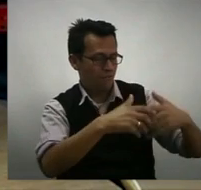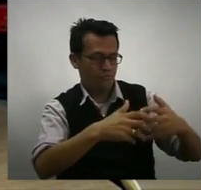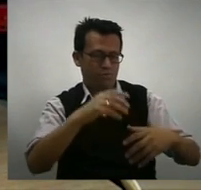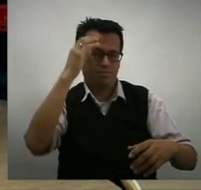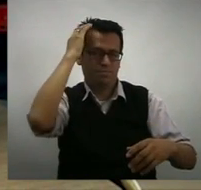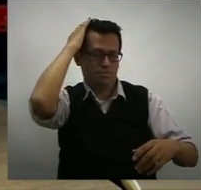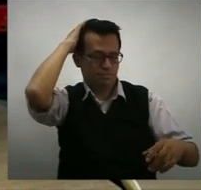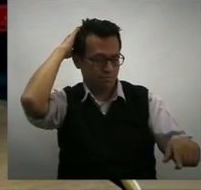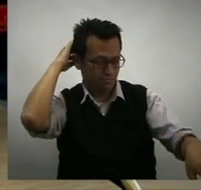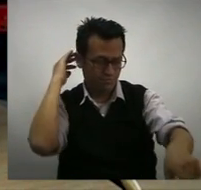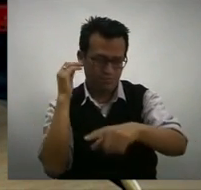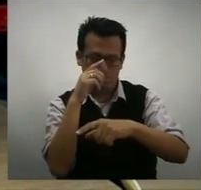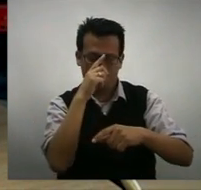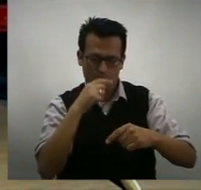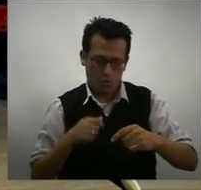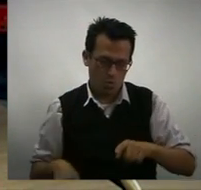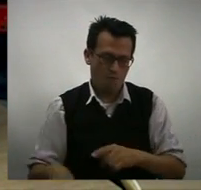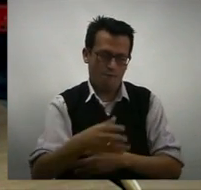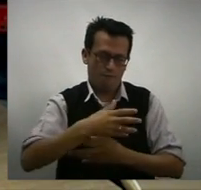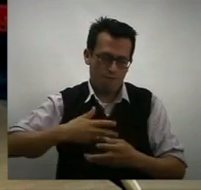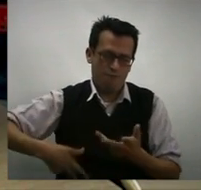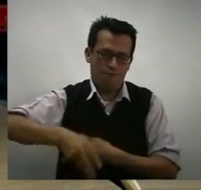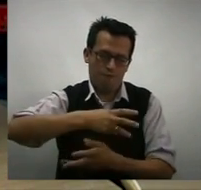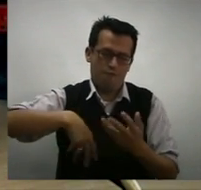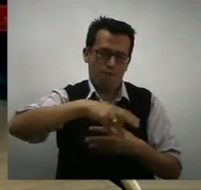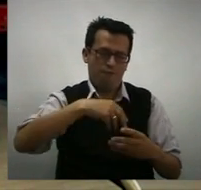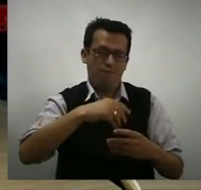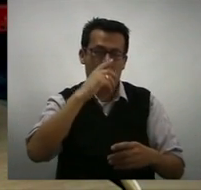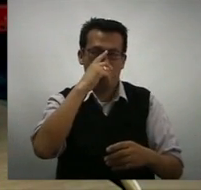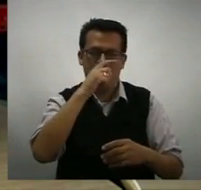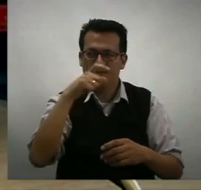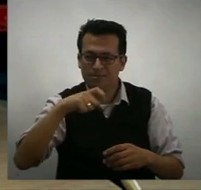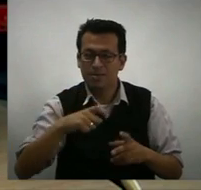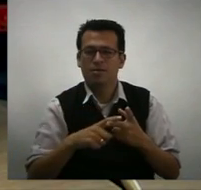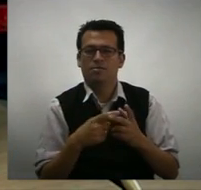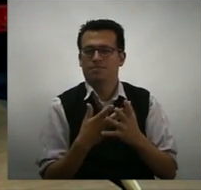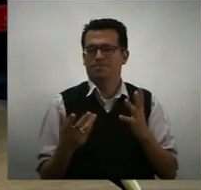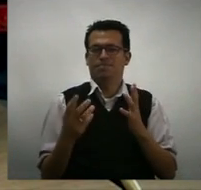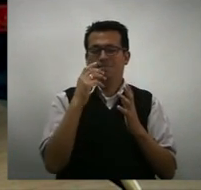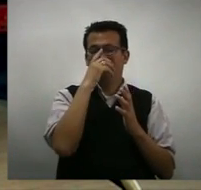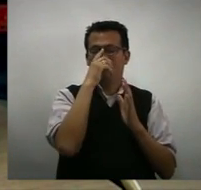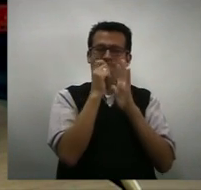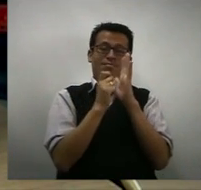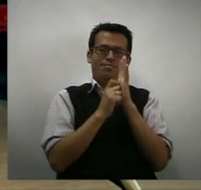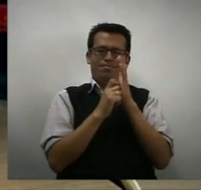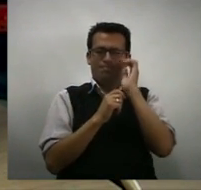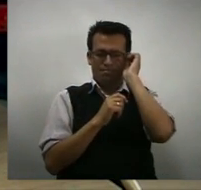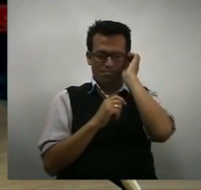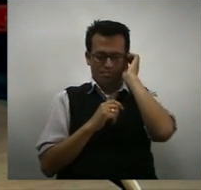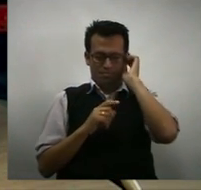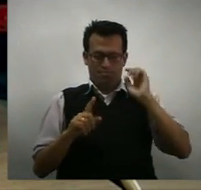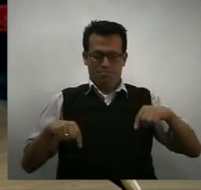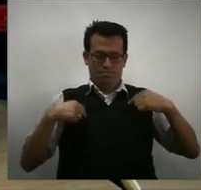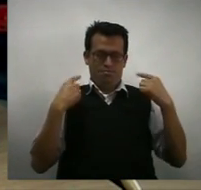unidades funcionales estaría determinada por el flujo continuo de las sensaciones, de las necesidades, con las que el trabajo y su división